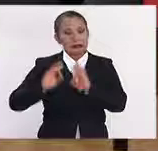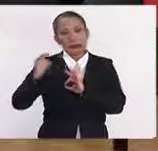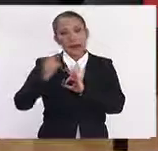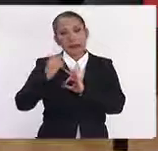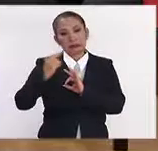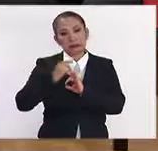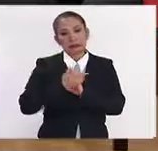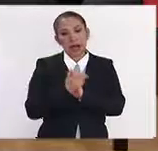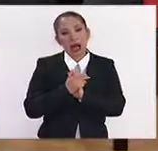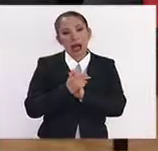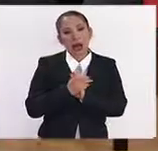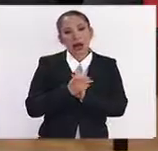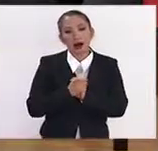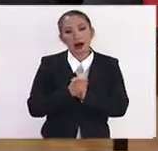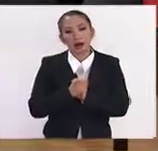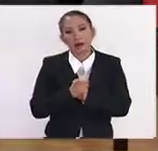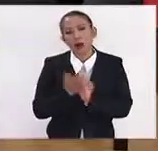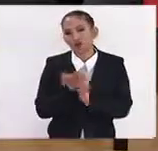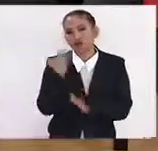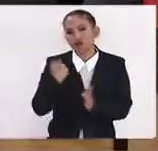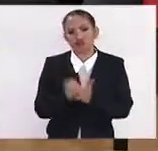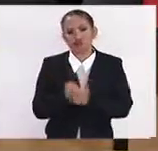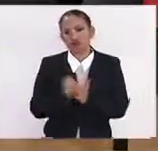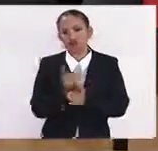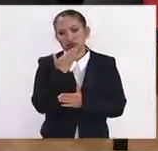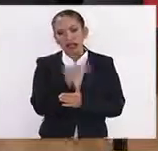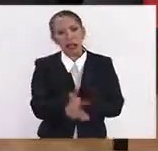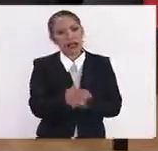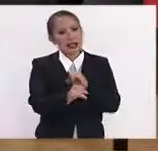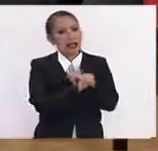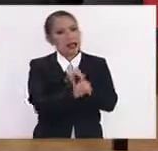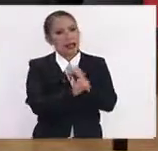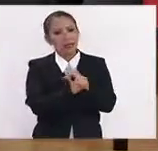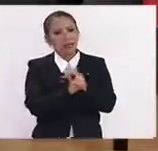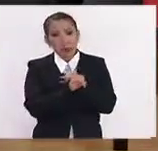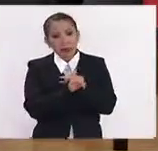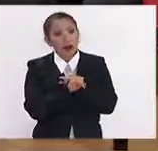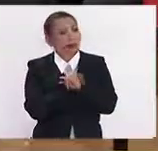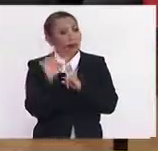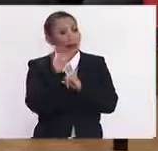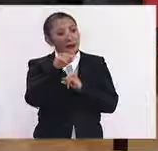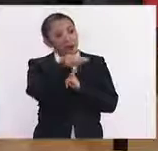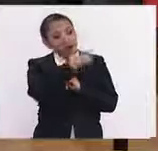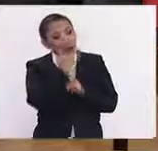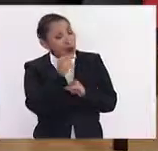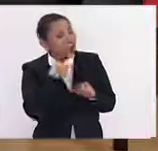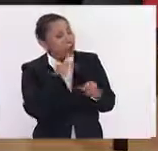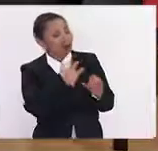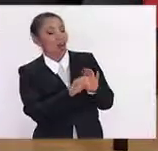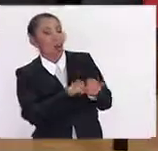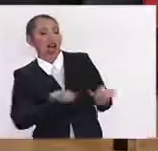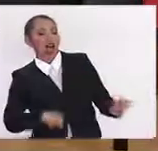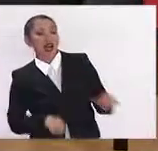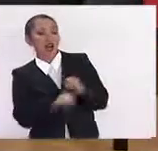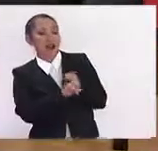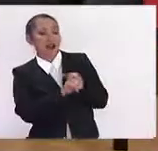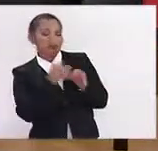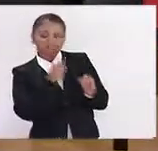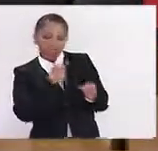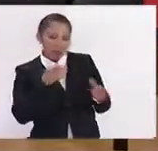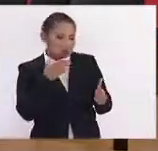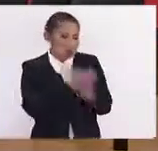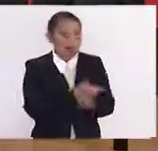poco en la aduana, pero al final fue muy satisfactorio. Y las redes sociales, el que no está en las redes sociales hoy, no existe. Bueno, hay que